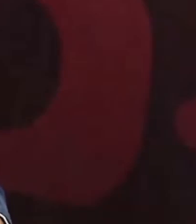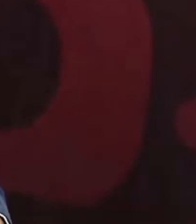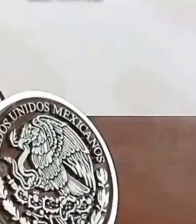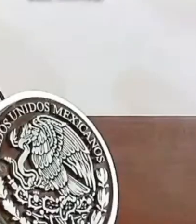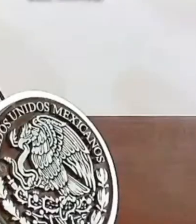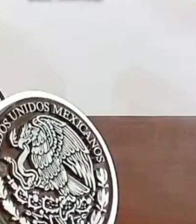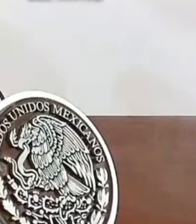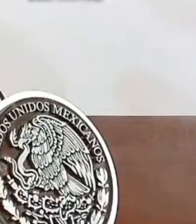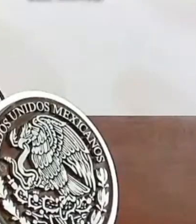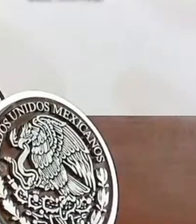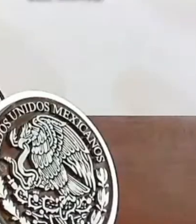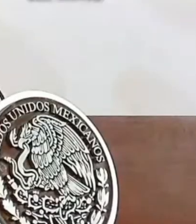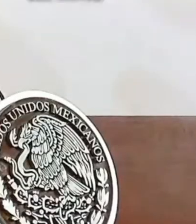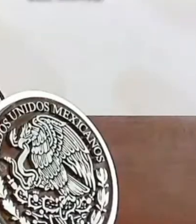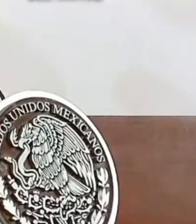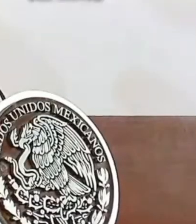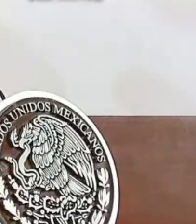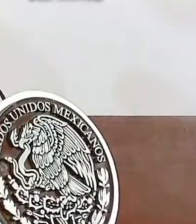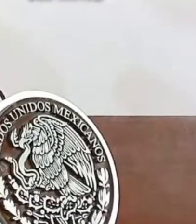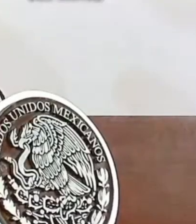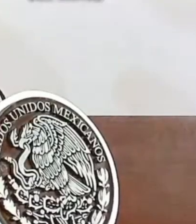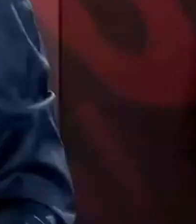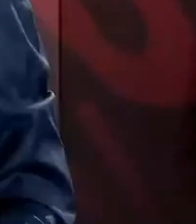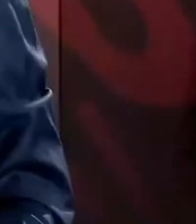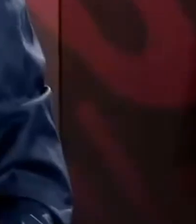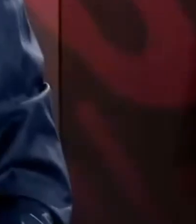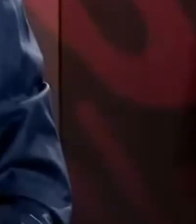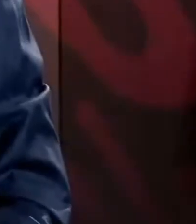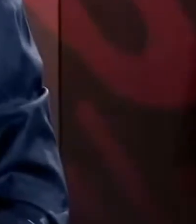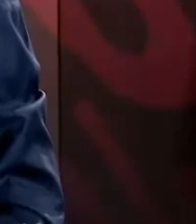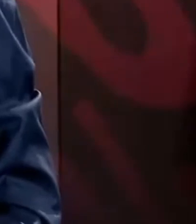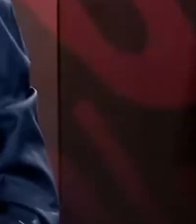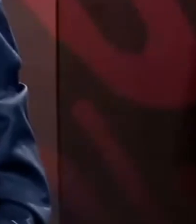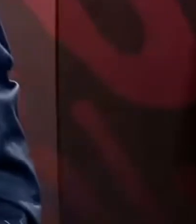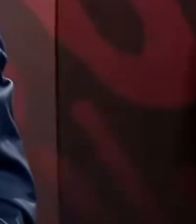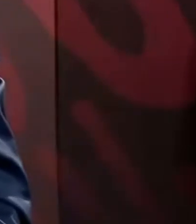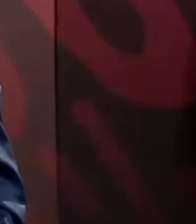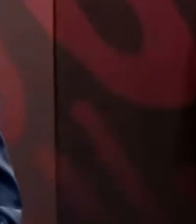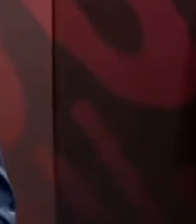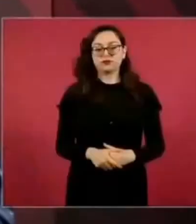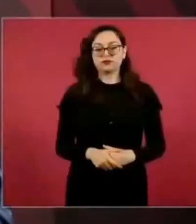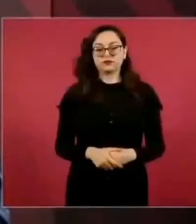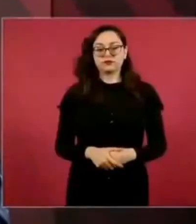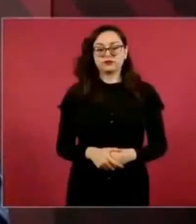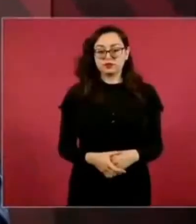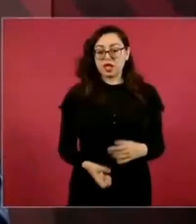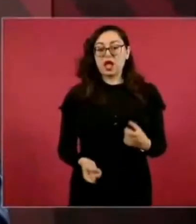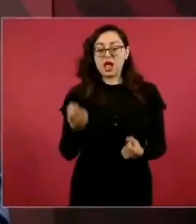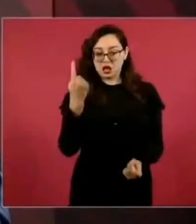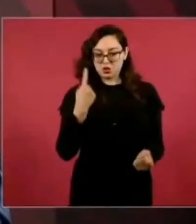Hubieron casos de candidatos a presidentes municipales, de diputados,